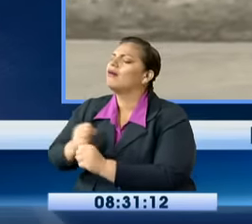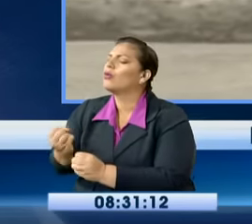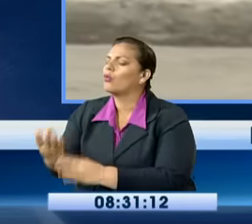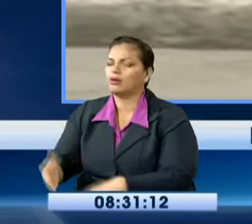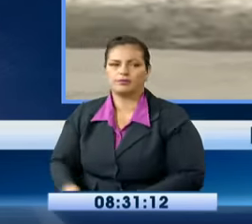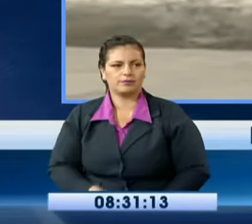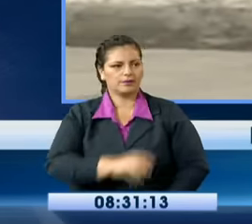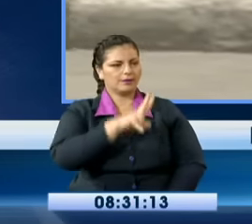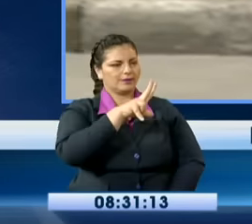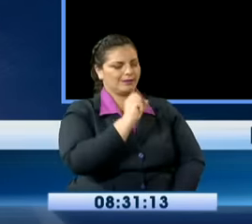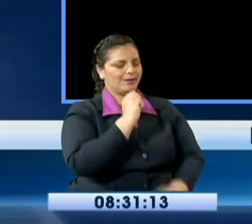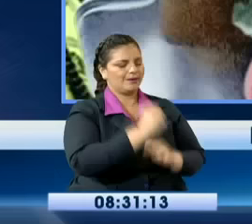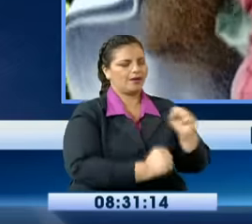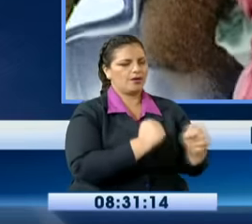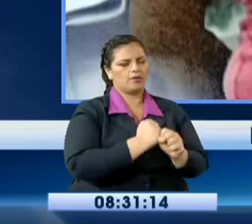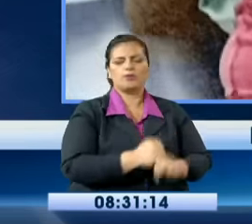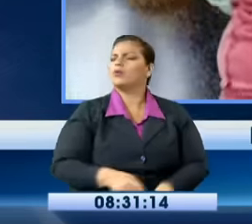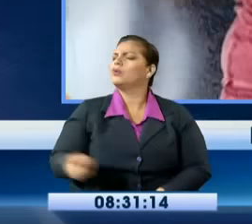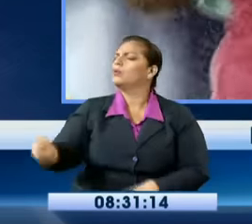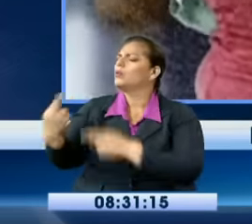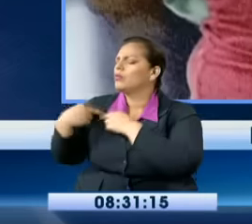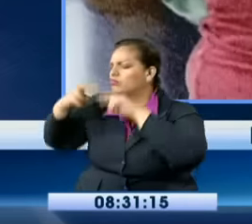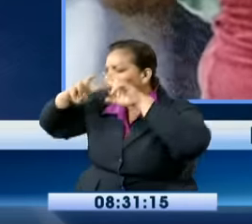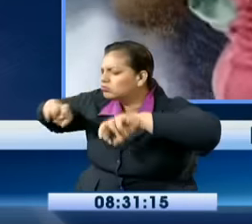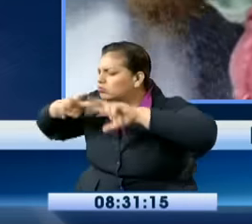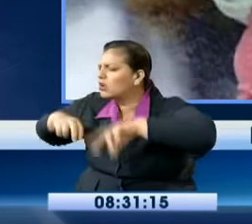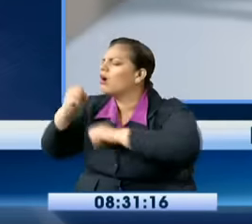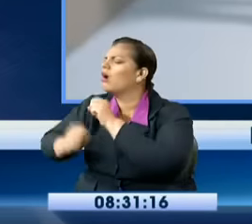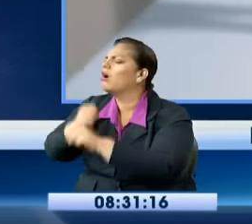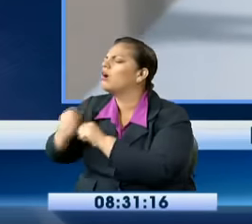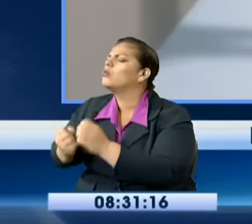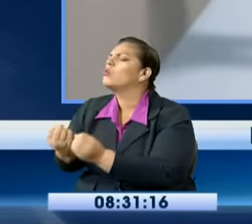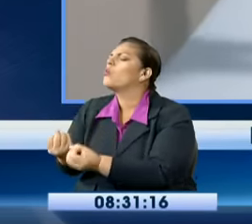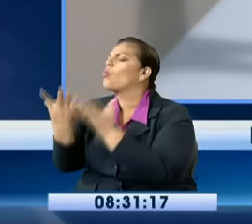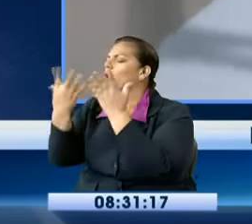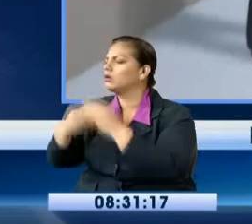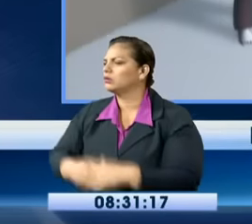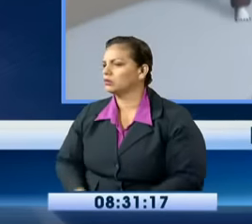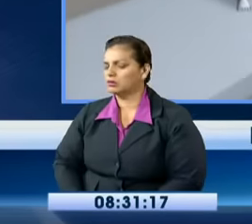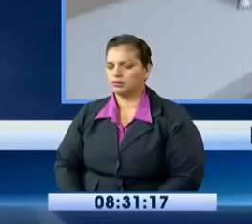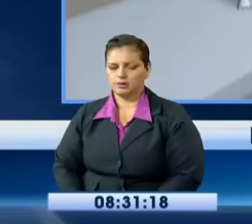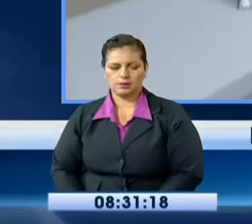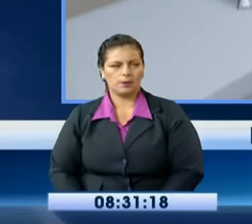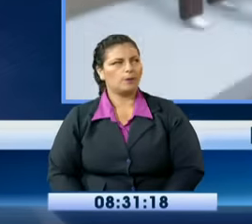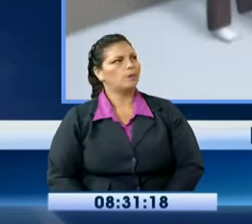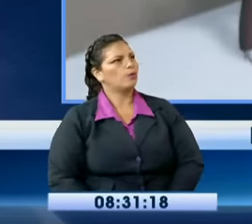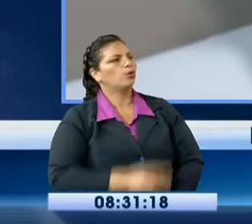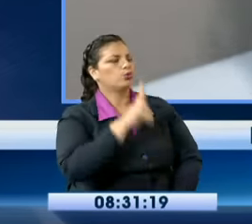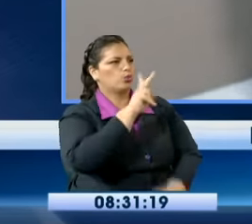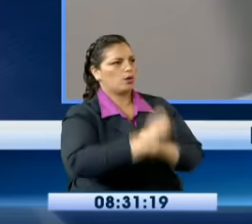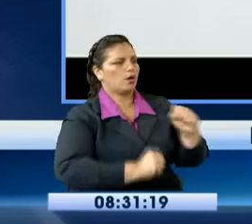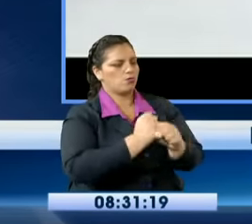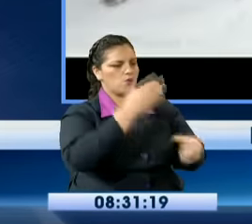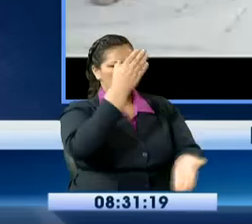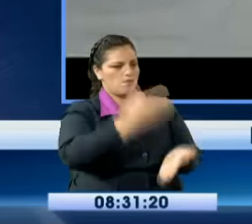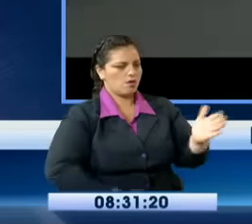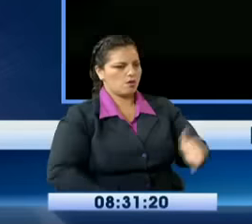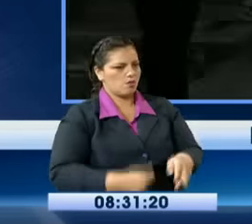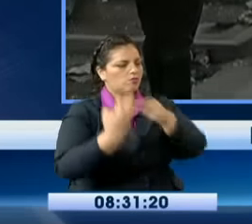¿Cuántos de ellos dedicados a la investigación, inteligencia? Un tiempo importante dentro del área de inteligencia y los últimos 2 años y medio dedicado a